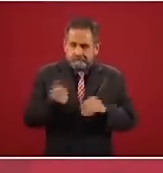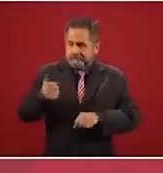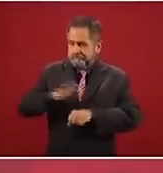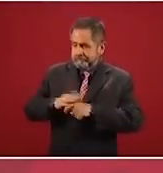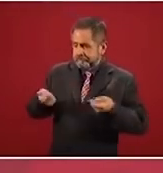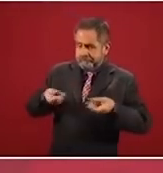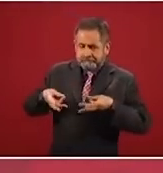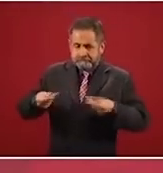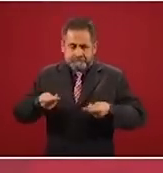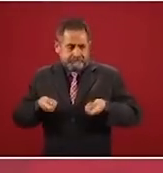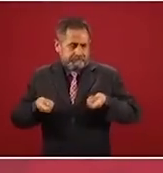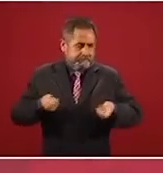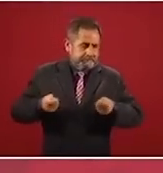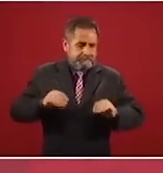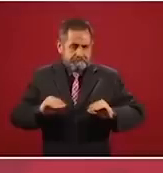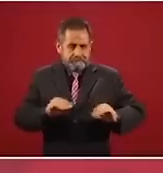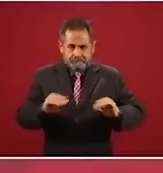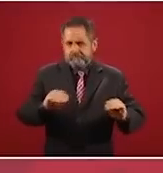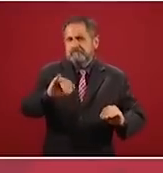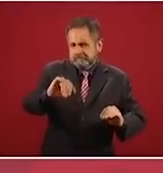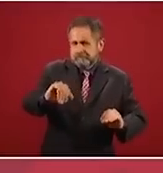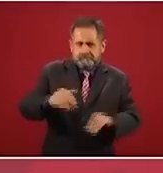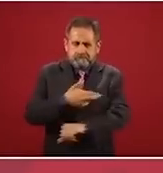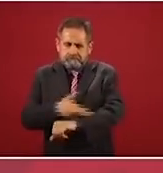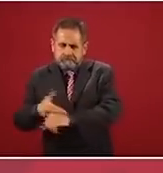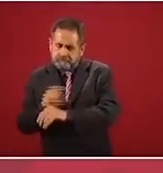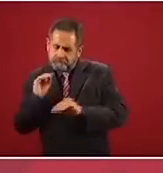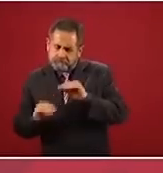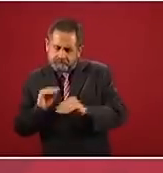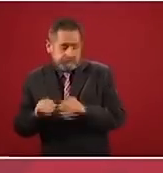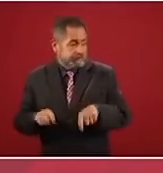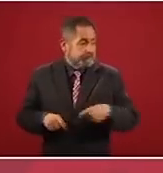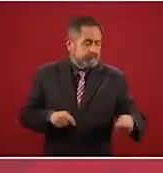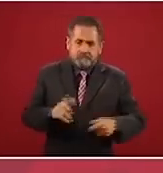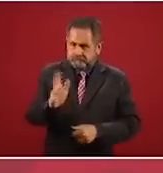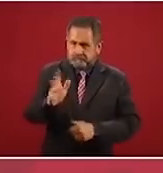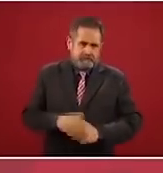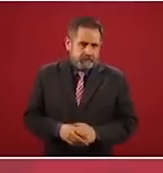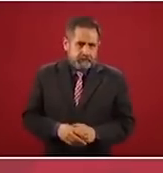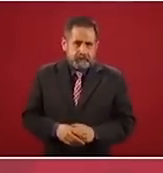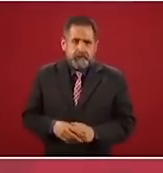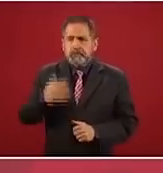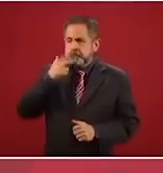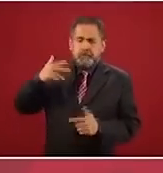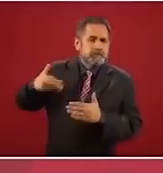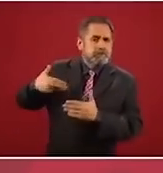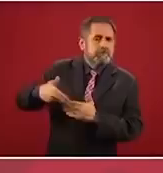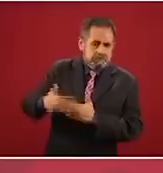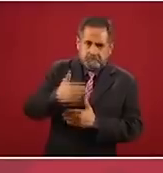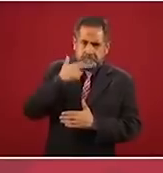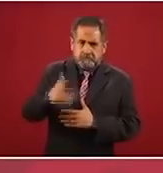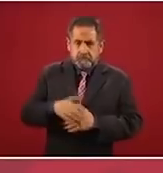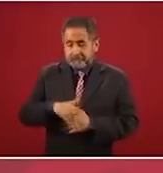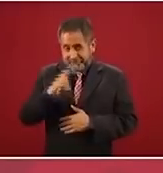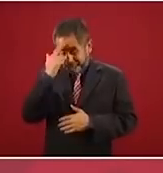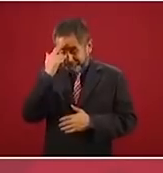administrando el presupuesto, pero se está trabajando, hemos avanzado. ¿Qué pasaba? Que